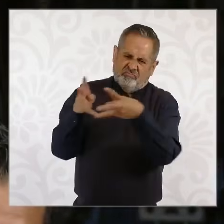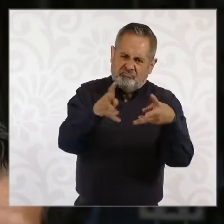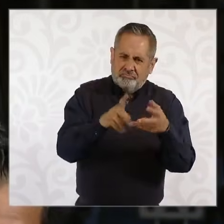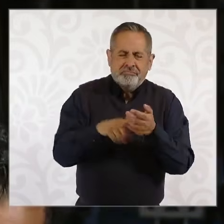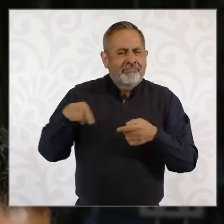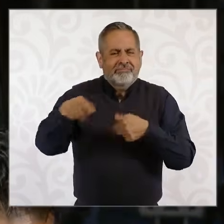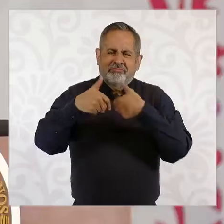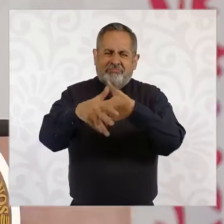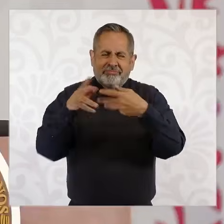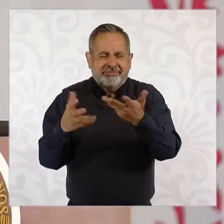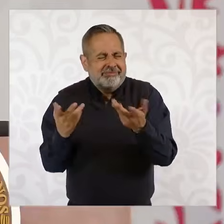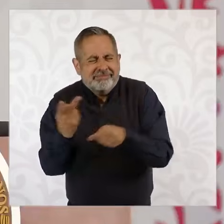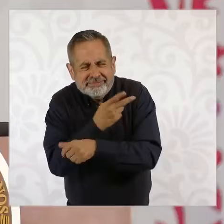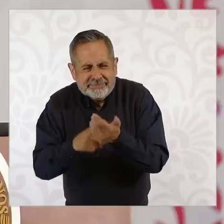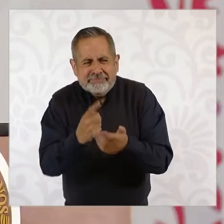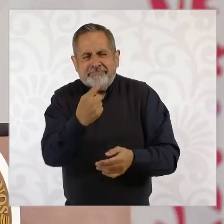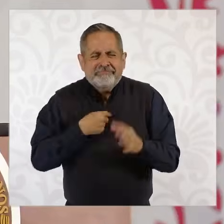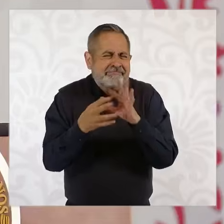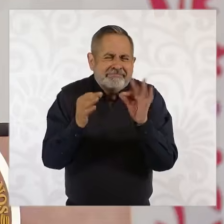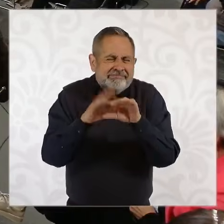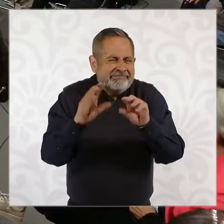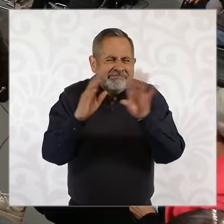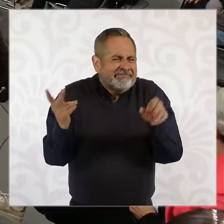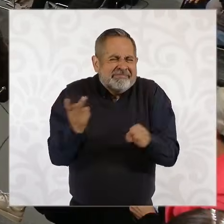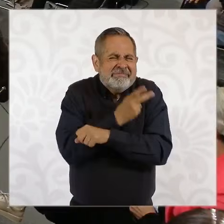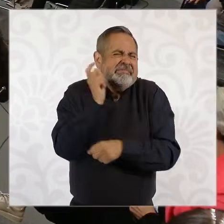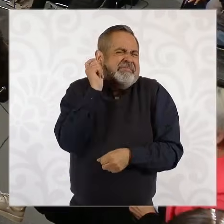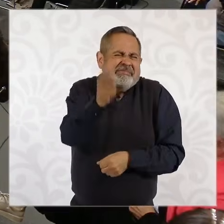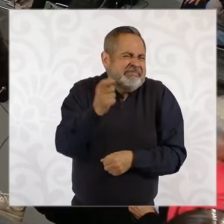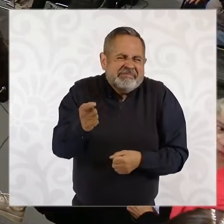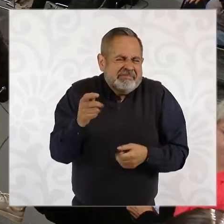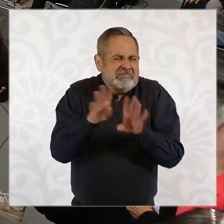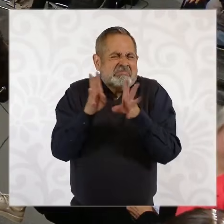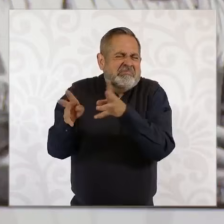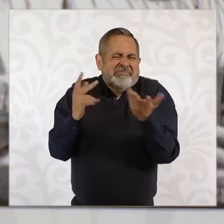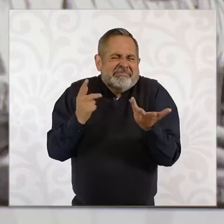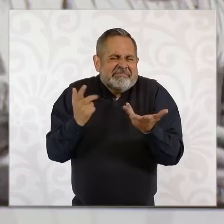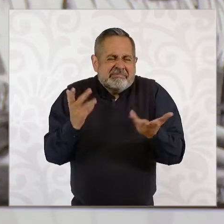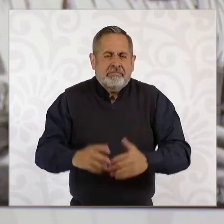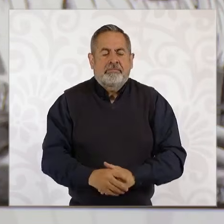manifestantes. Si nos podría dar un poquito más de contexto para entender qué fue lo que sucedió exactamente.